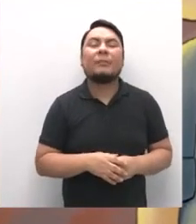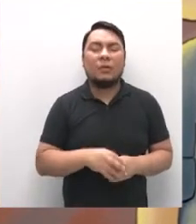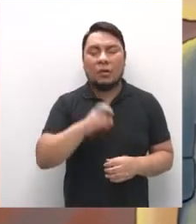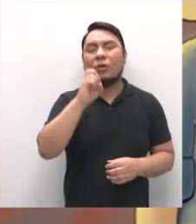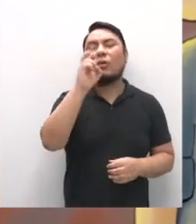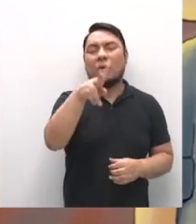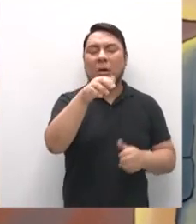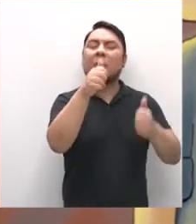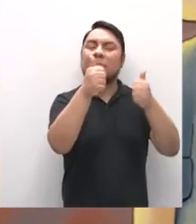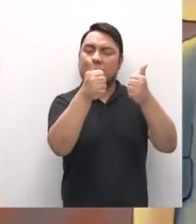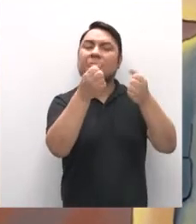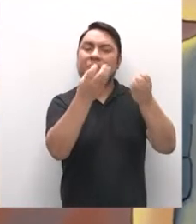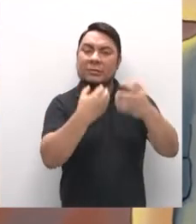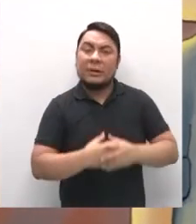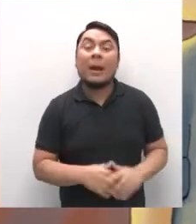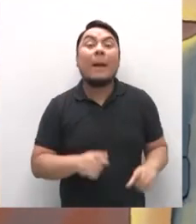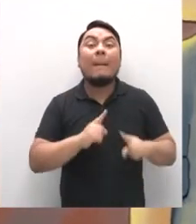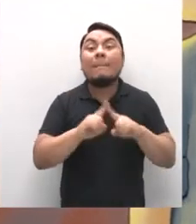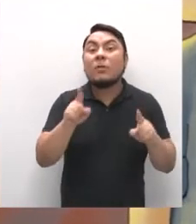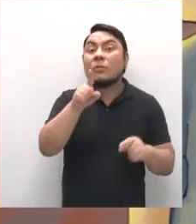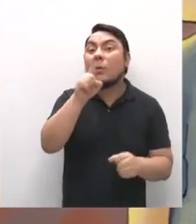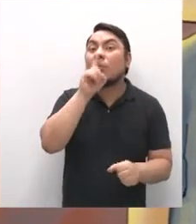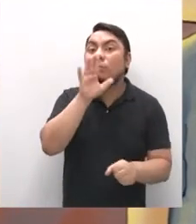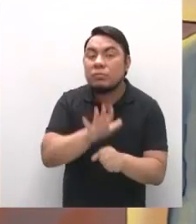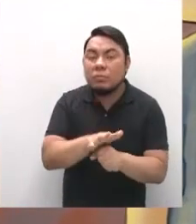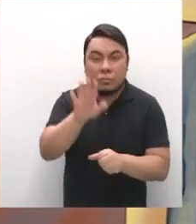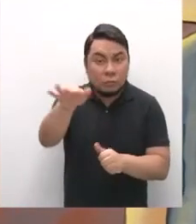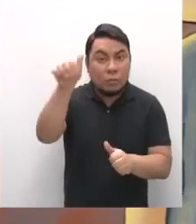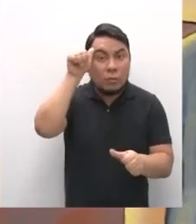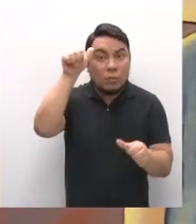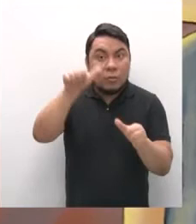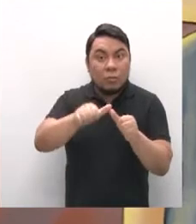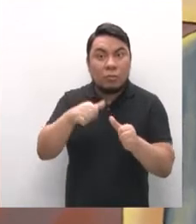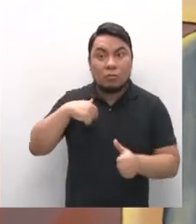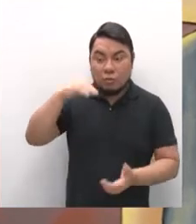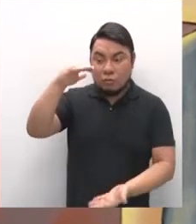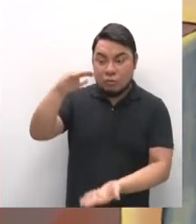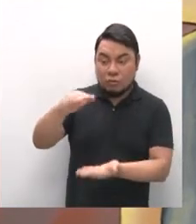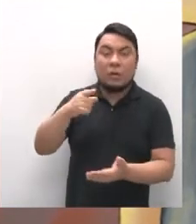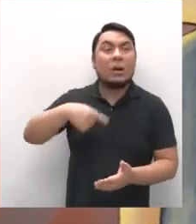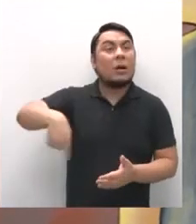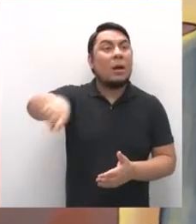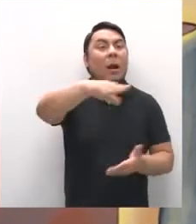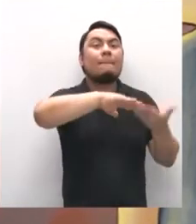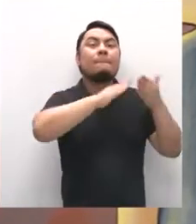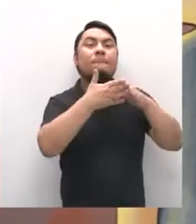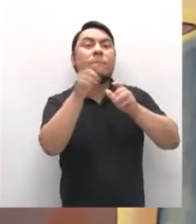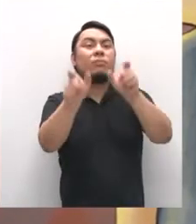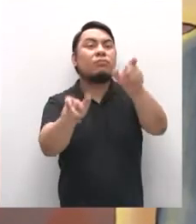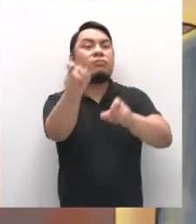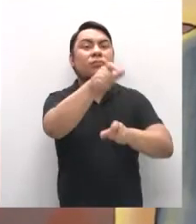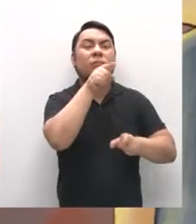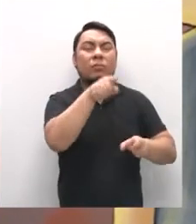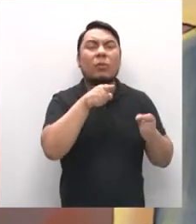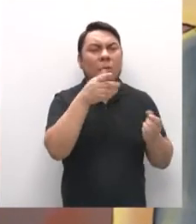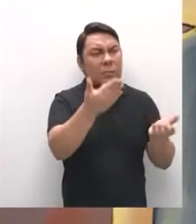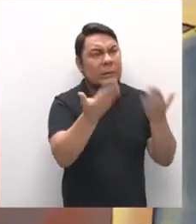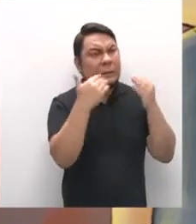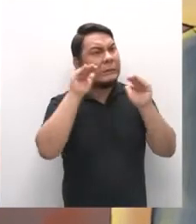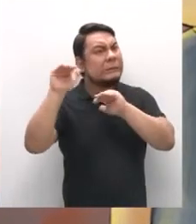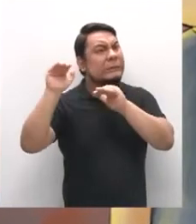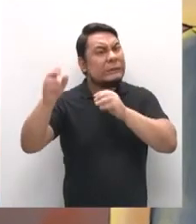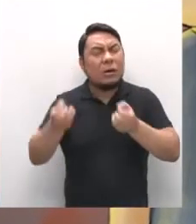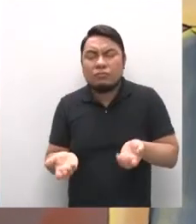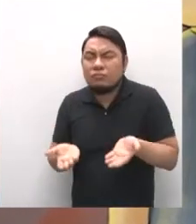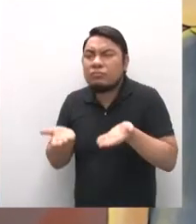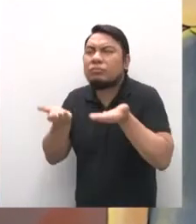Está bien. Pero promete que recordarás a los hombres del pueblo que tienen que ofrendarme.